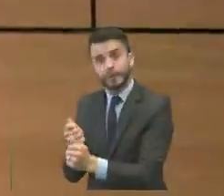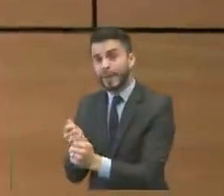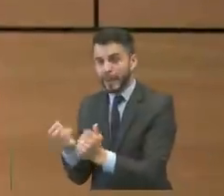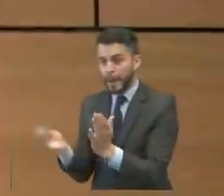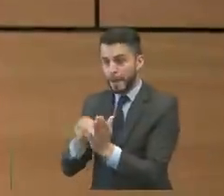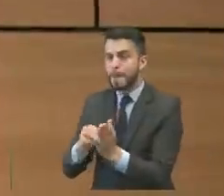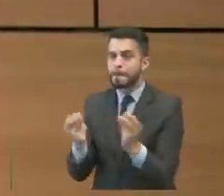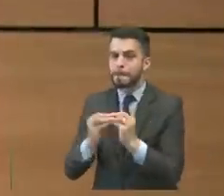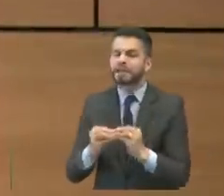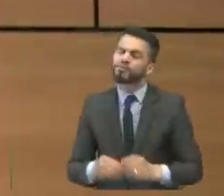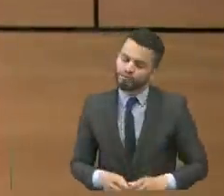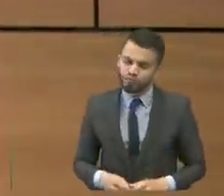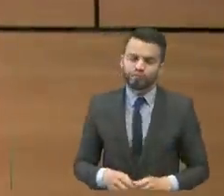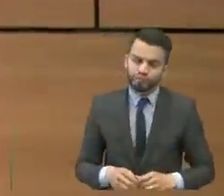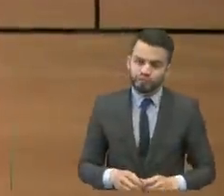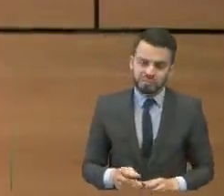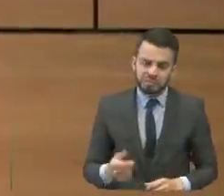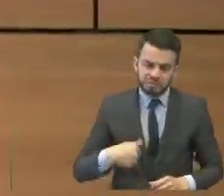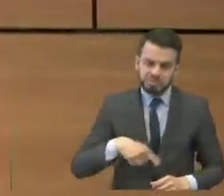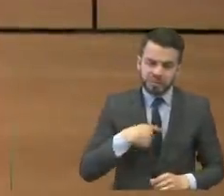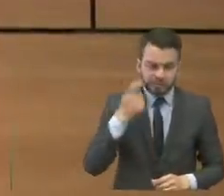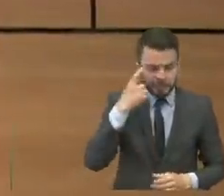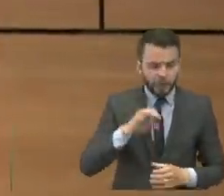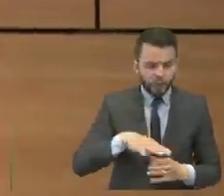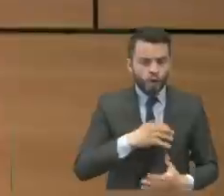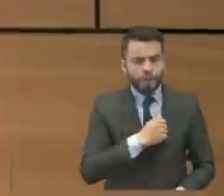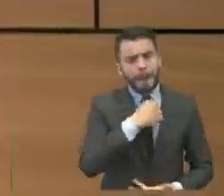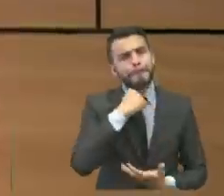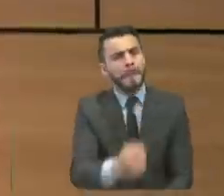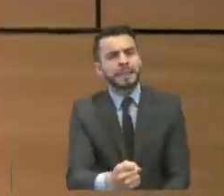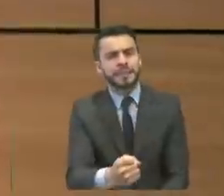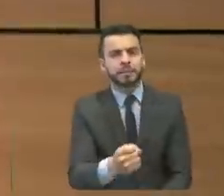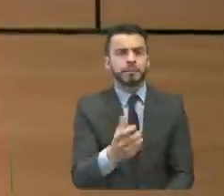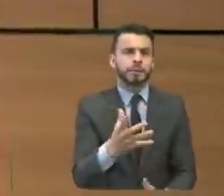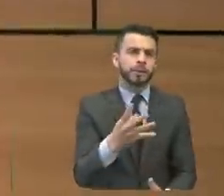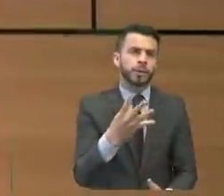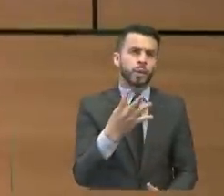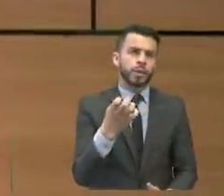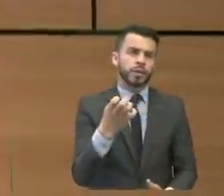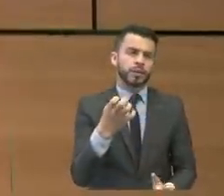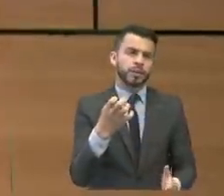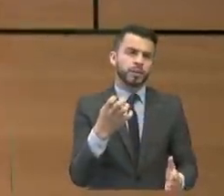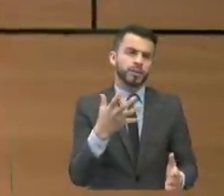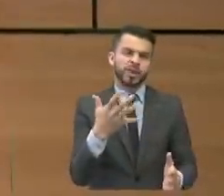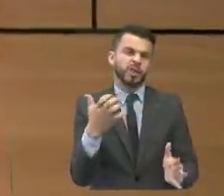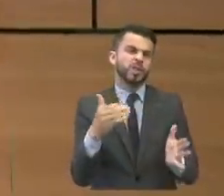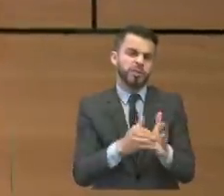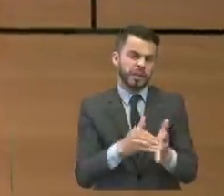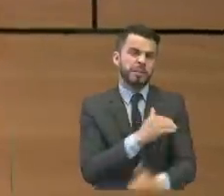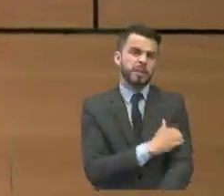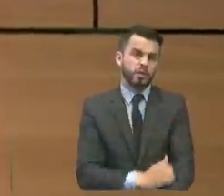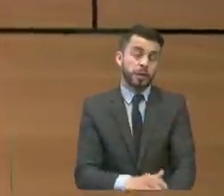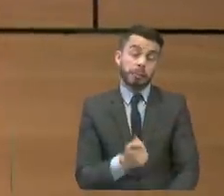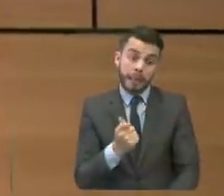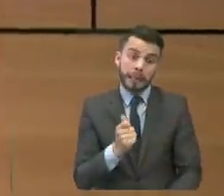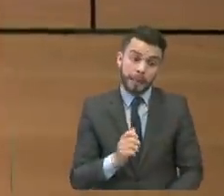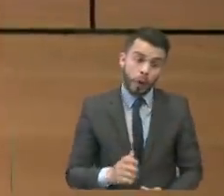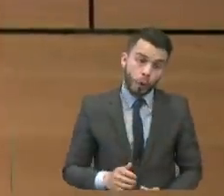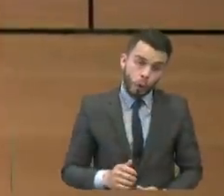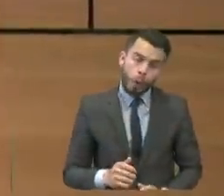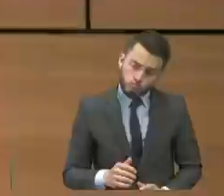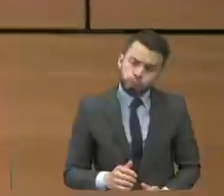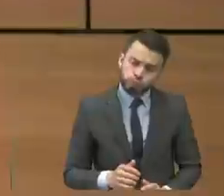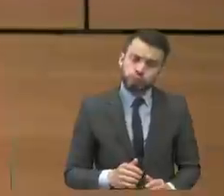dispuestos a hacer. Y, digamos, hacer un cable, estamos hablando de una inversión de unos 400 o 500 mil millones de pesos, digamos. Es plata, pero es razonable. O